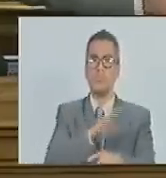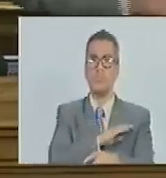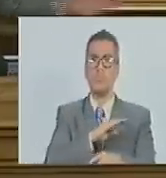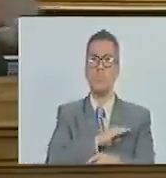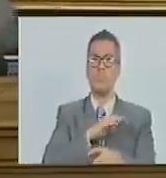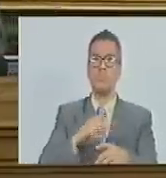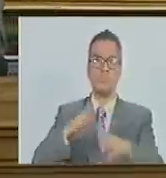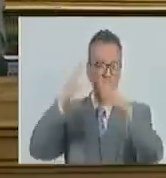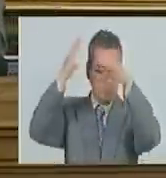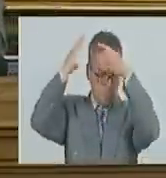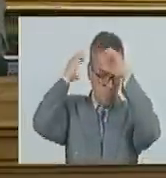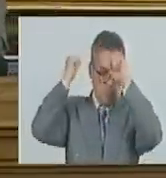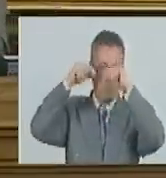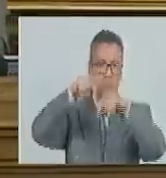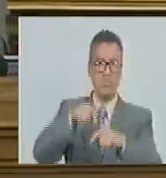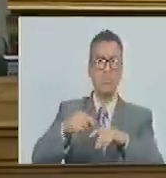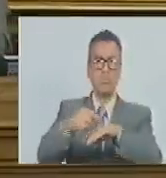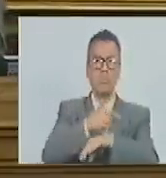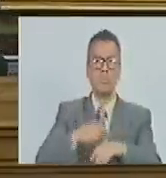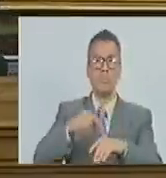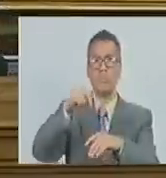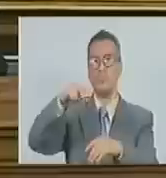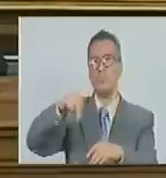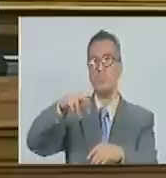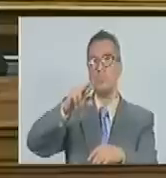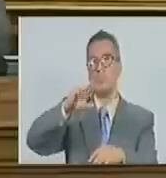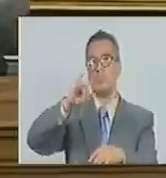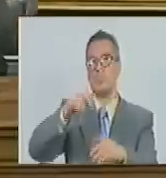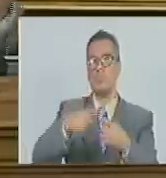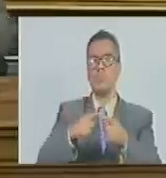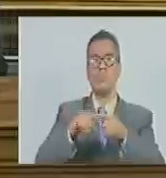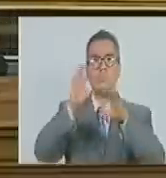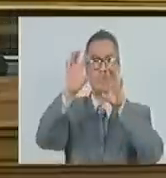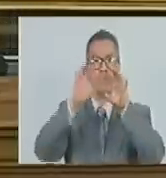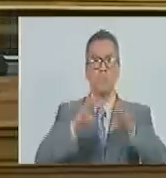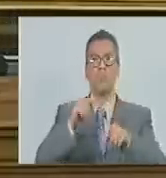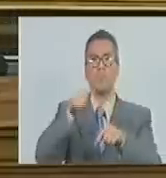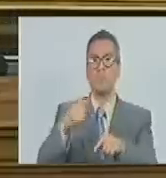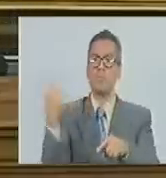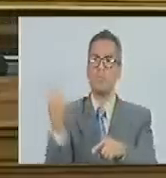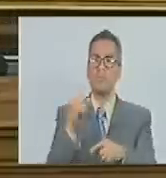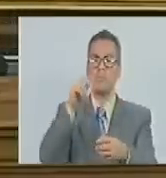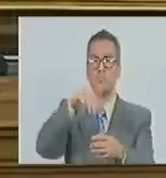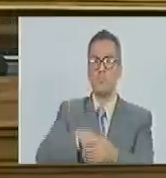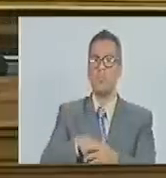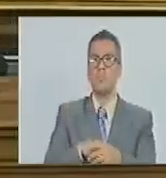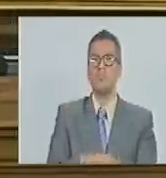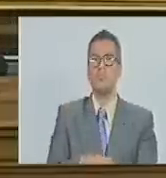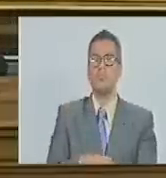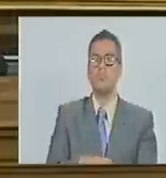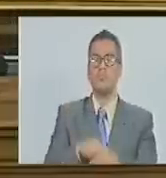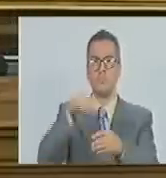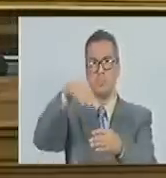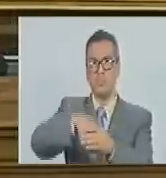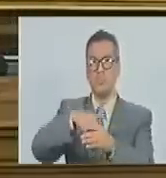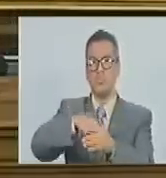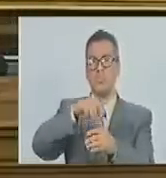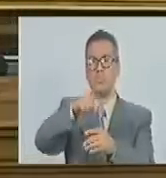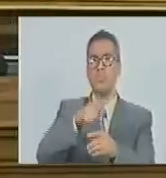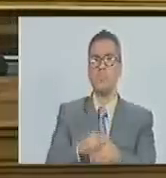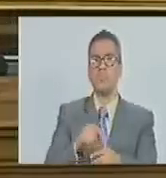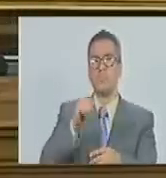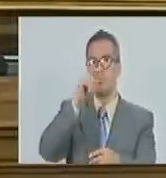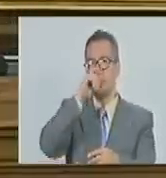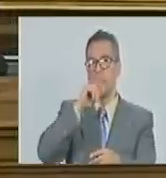autoproclamaban embajadores del gobierno de Narnia en otros países del mundo, fueron candidatos a esas elecciones del